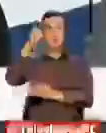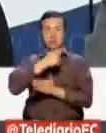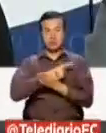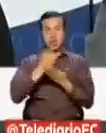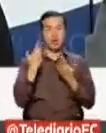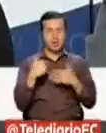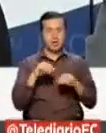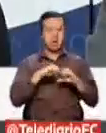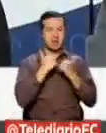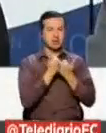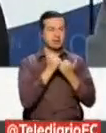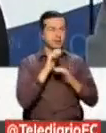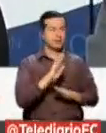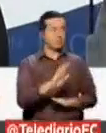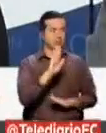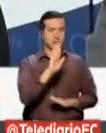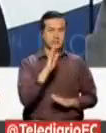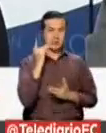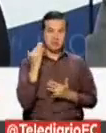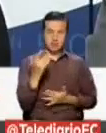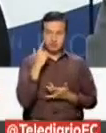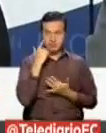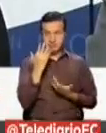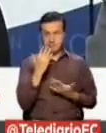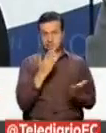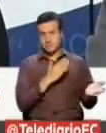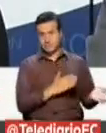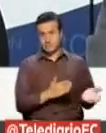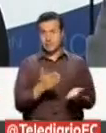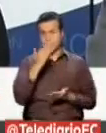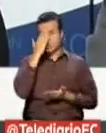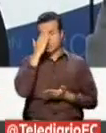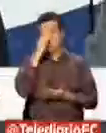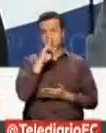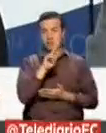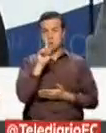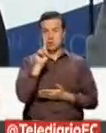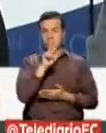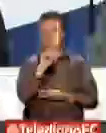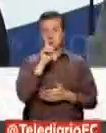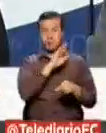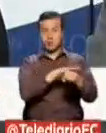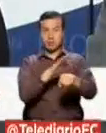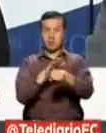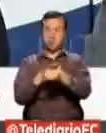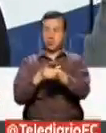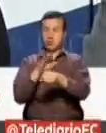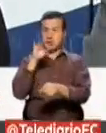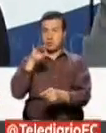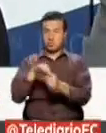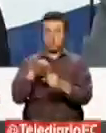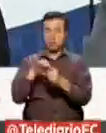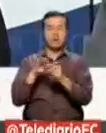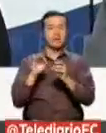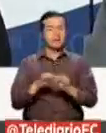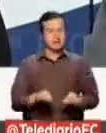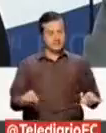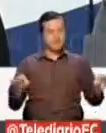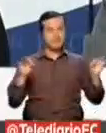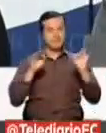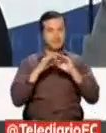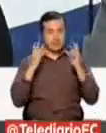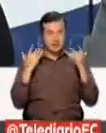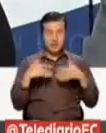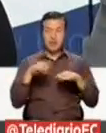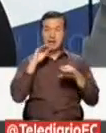posesionadas. Estamos a la expectativa de eso, tomando en cuenta que el 21 ya se convoca a elecciones y es importante ya